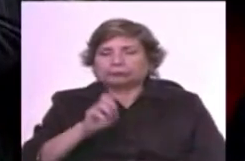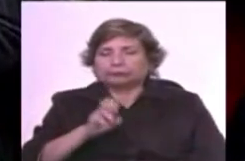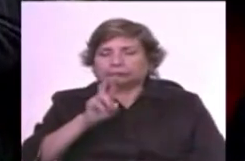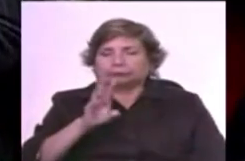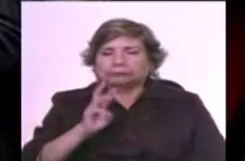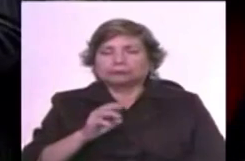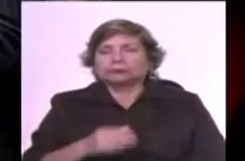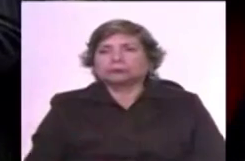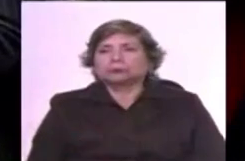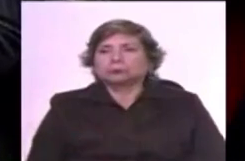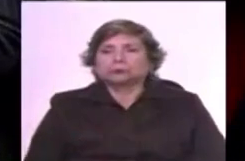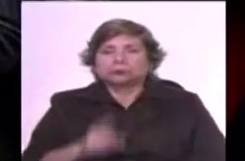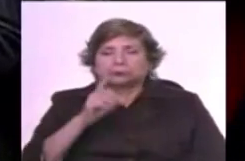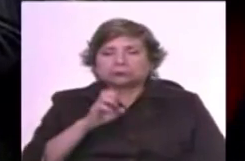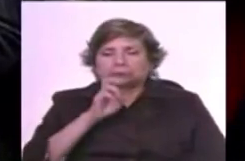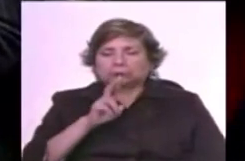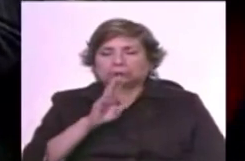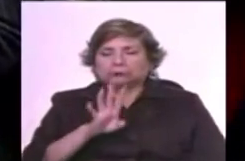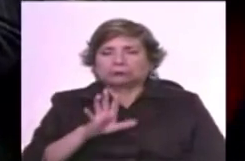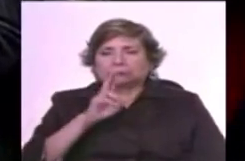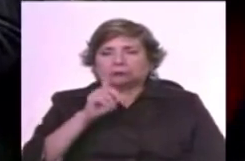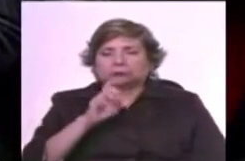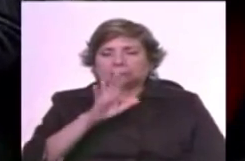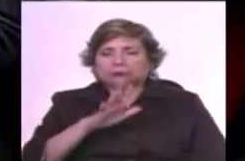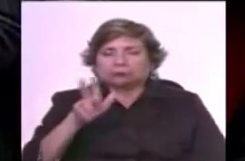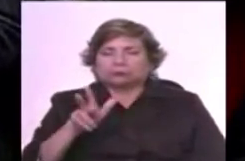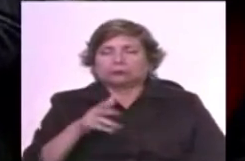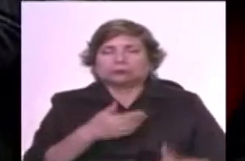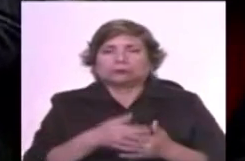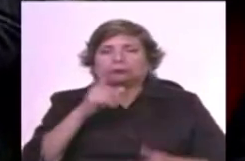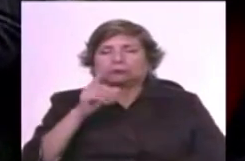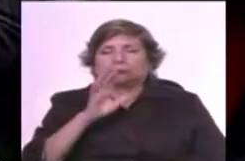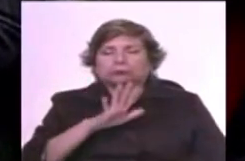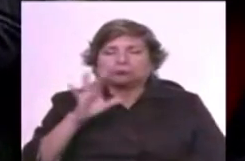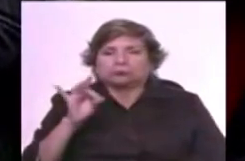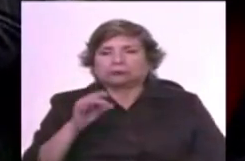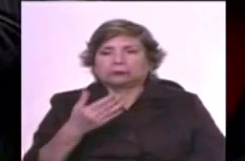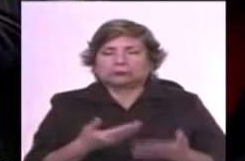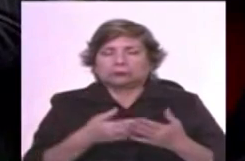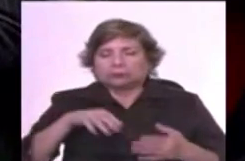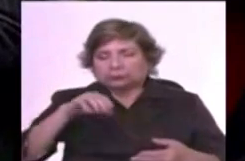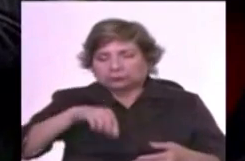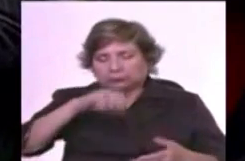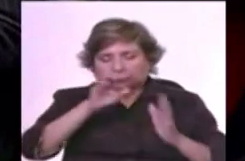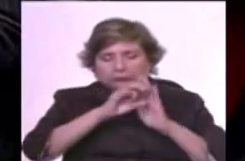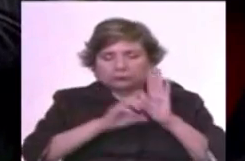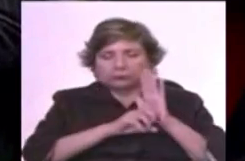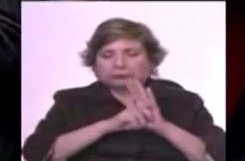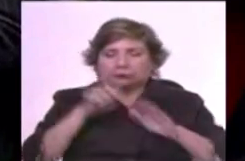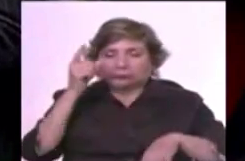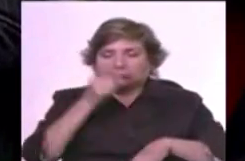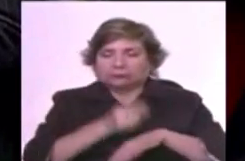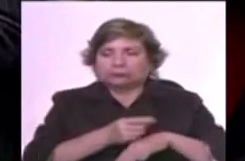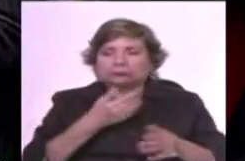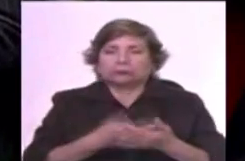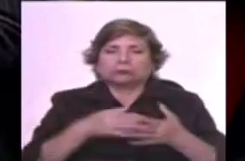William Zapata, quien ya había anunciado que la ministra Rosa Gutiérrez iba a ser citada para el próximo jueves a las 9 de la mañana. Es